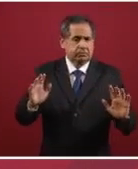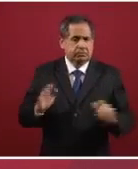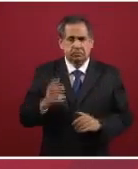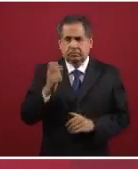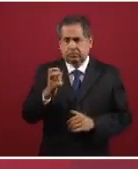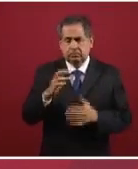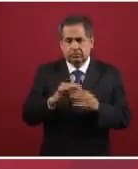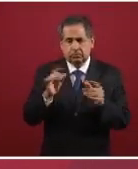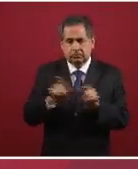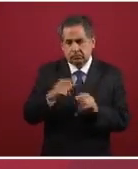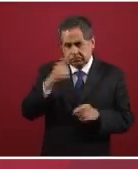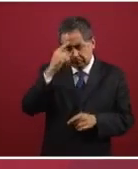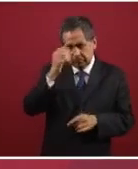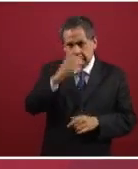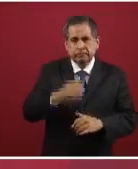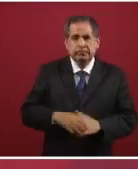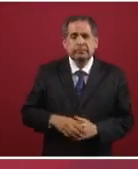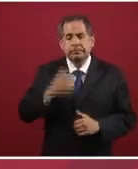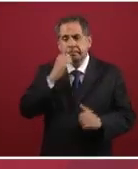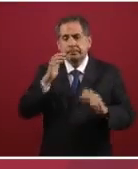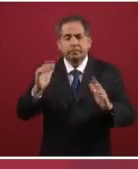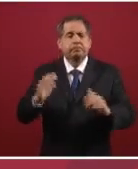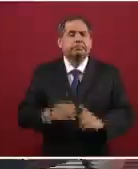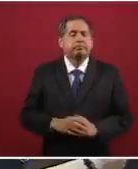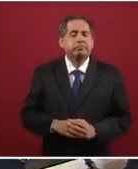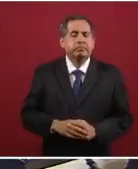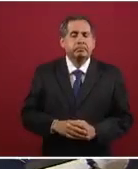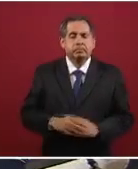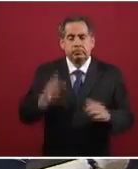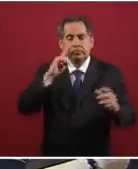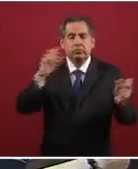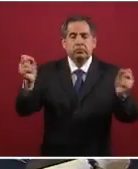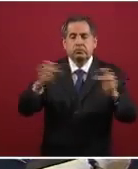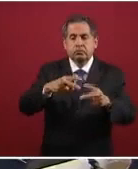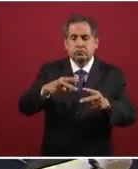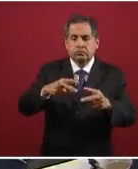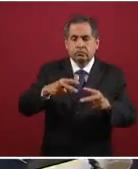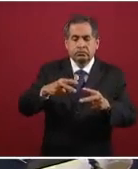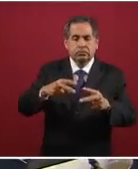Ese es mi punto de vista. Bueno, ahora sí. Nos vemos.